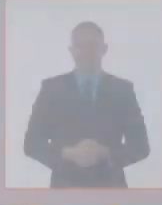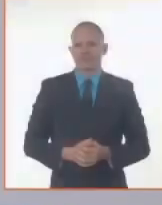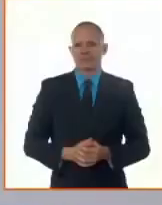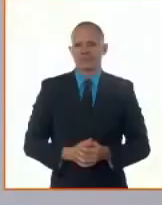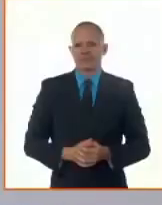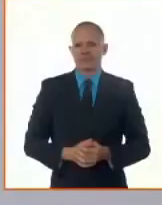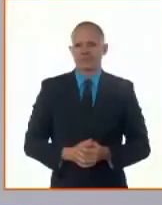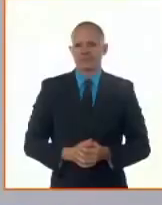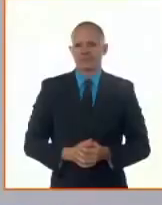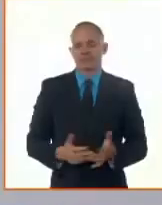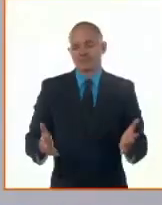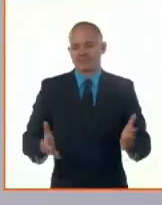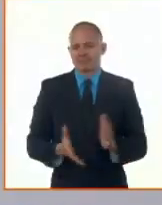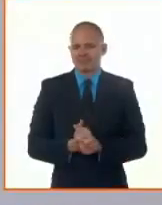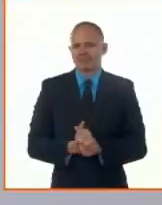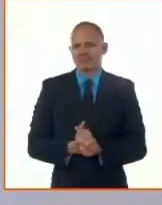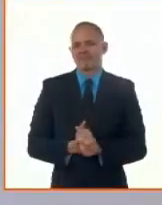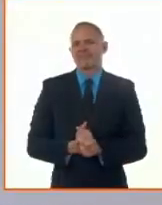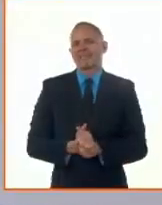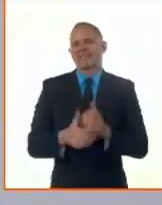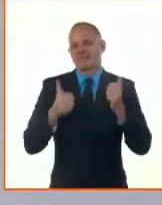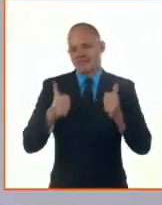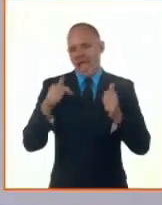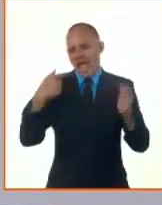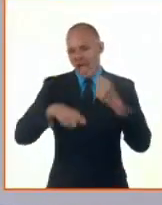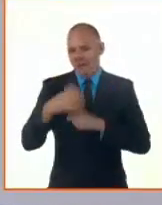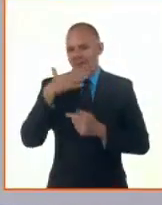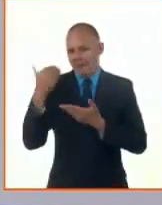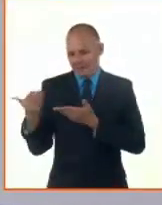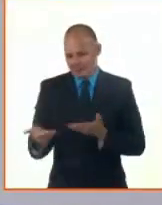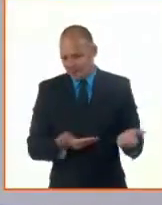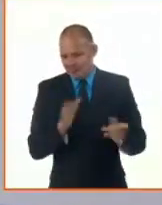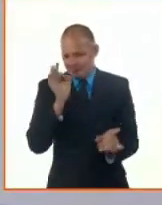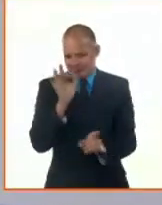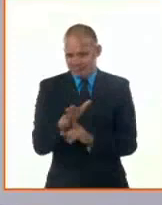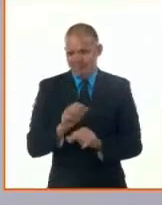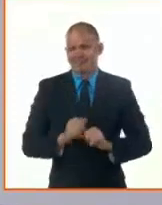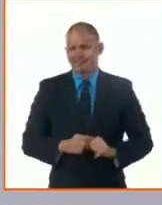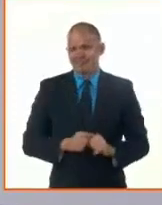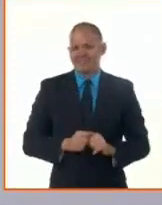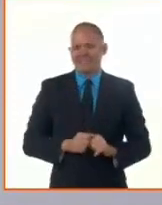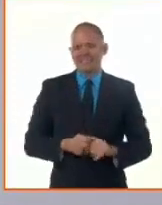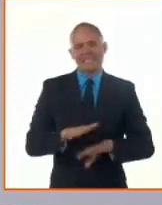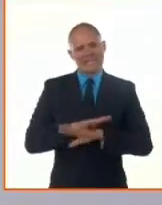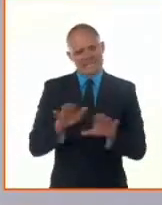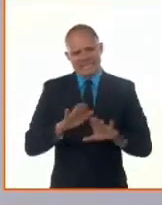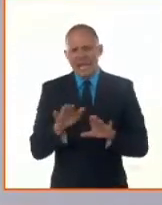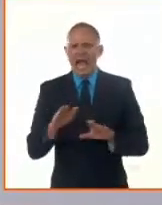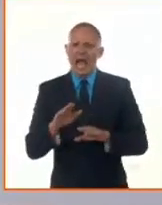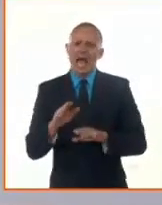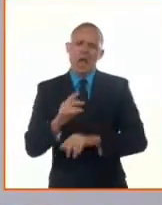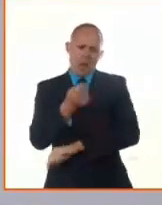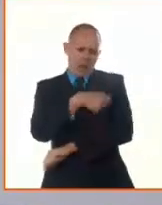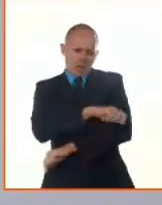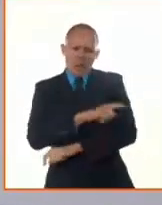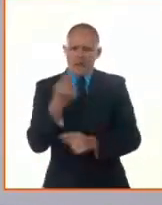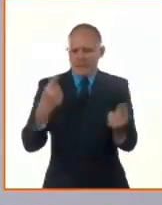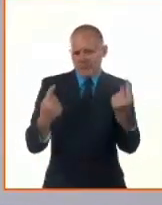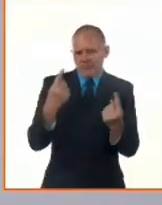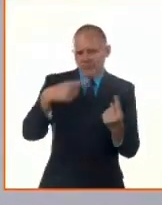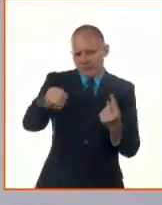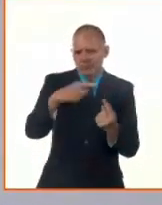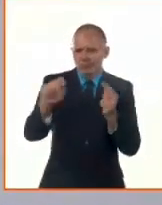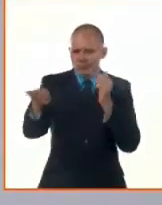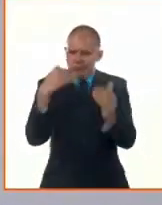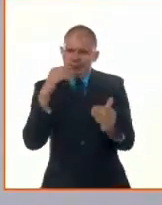Muchas gracias y bienvenidos a la esquina a petición de muchos de ustedes que no los han hecho llegar por distintas vías le